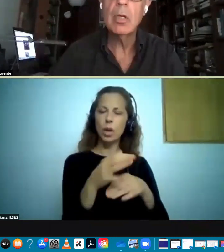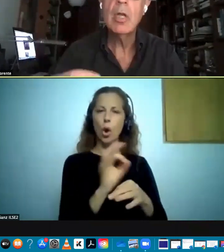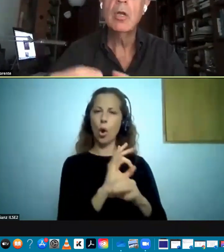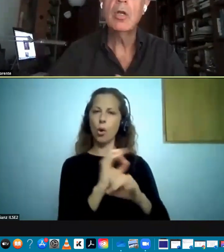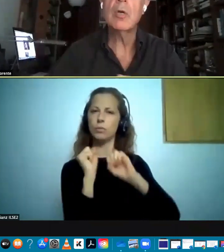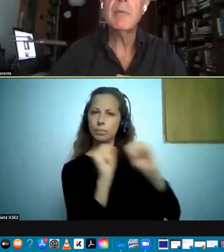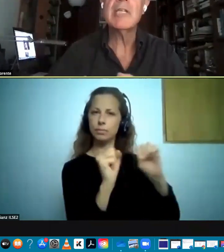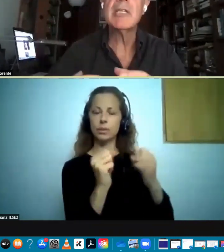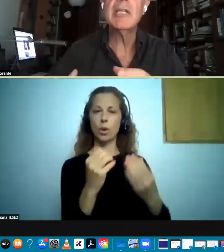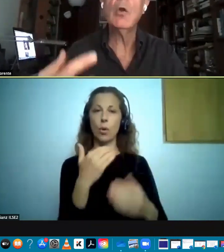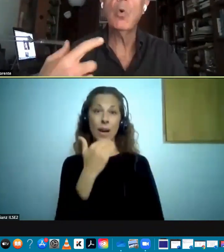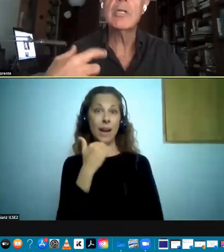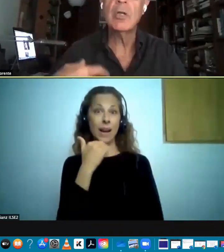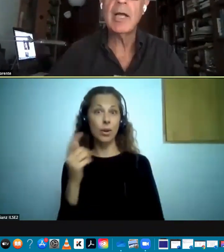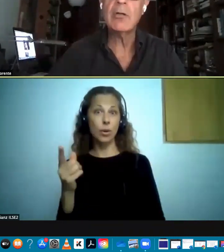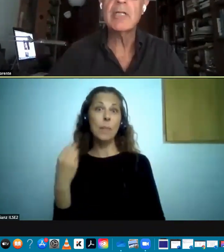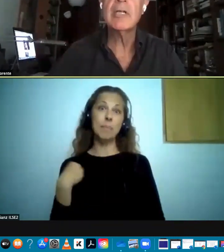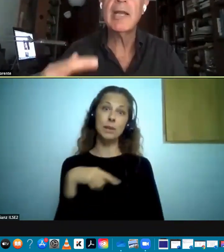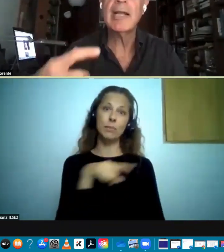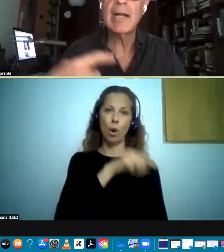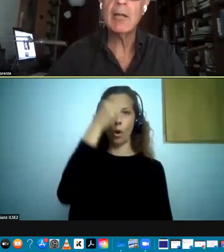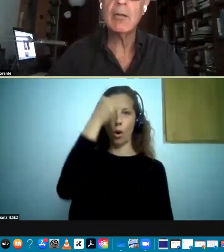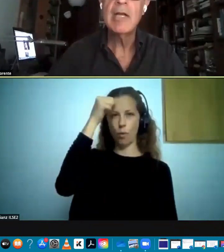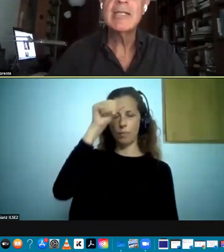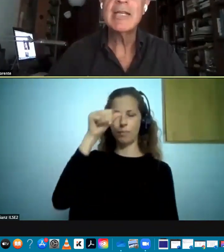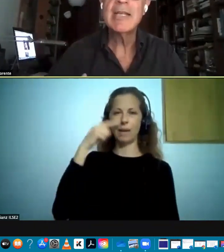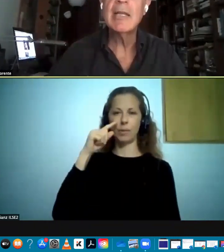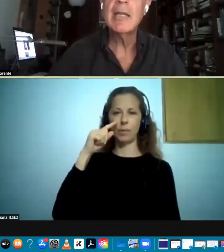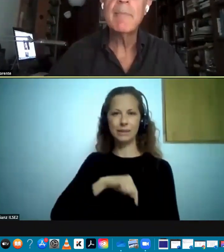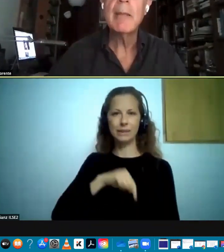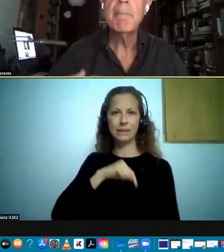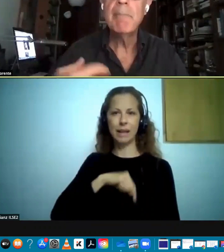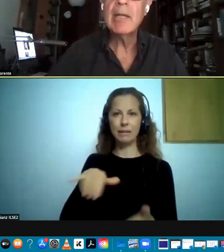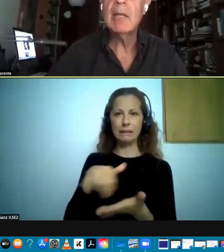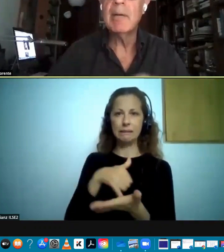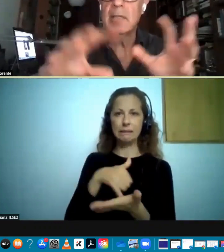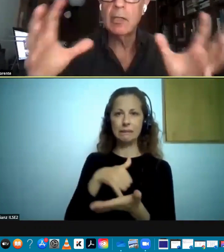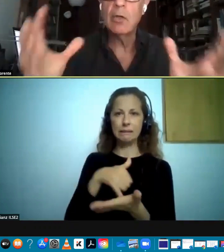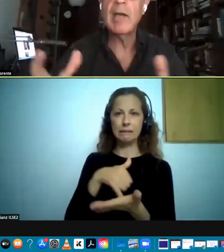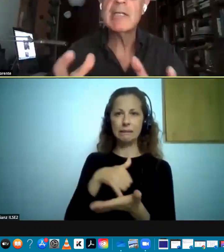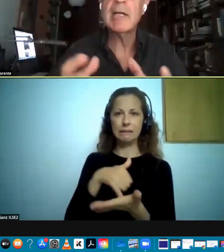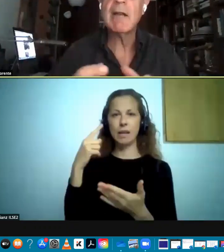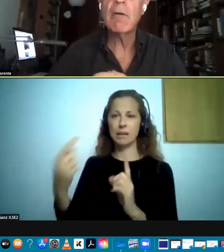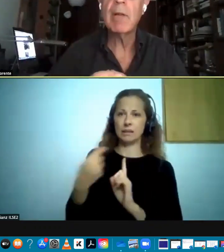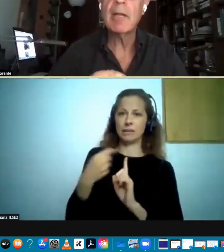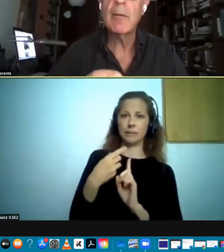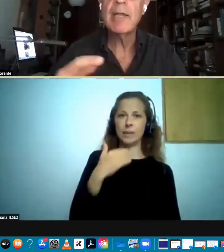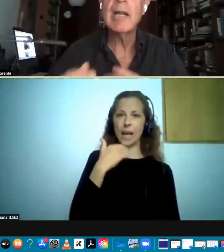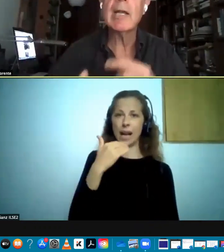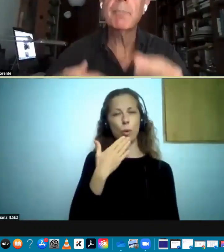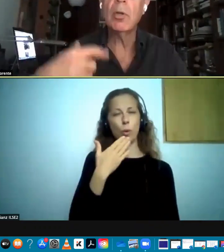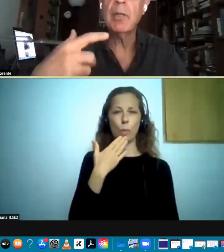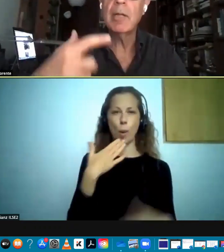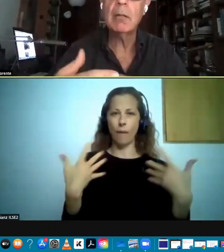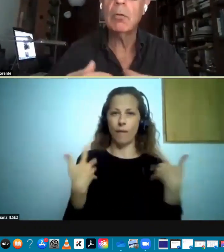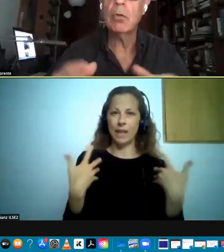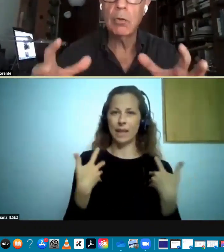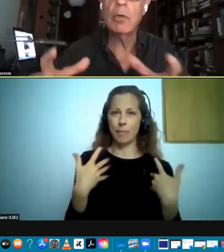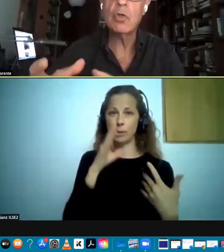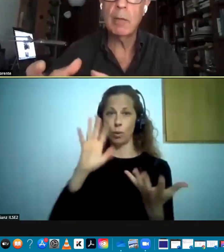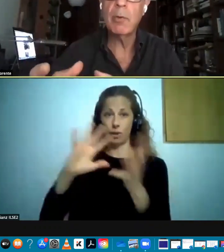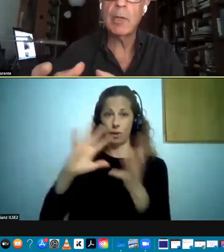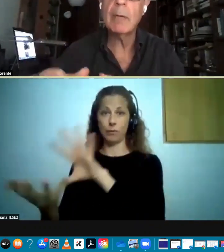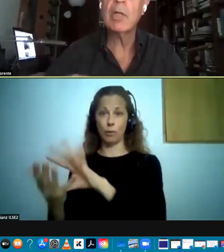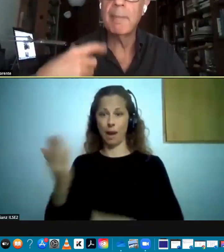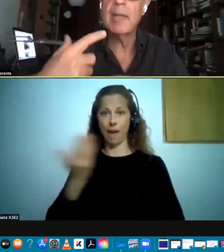ha impuesto, los hombres se sienten cuestionados, se sienten atacados, se sienten víctimas de toda esta transformación y responden